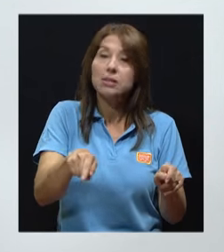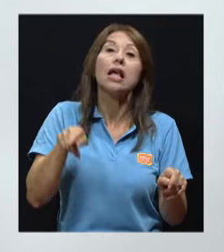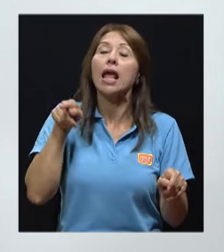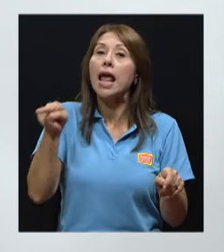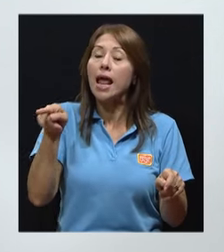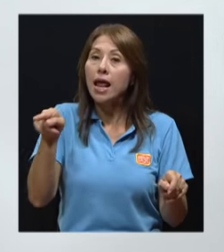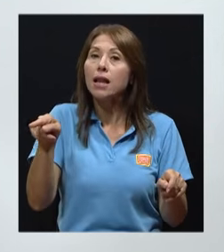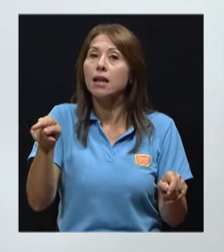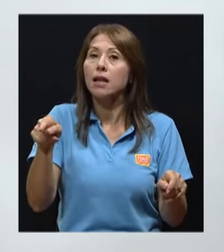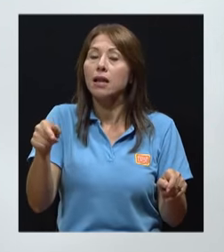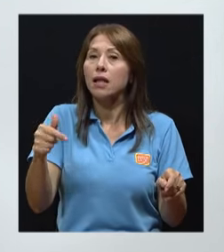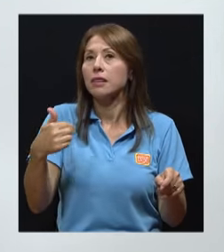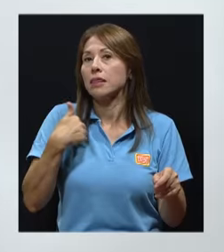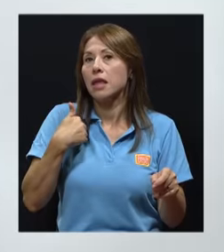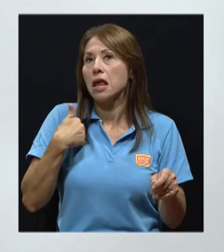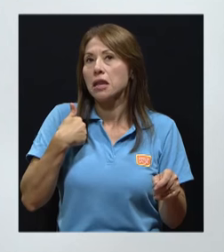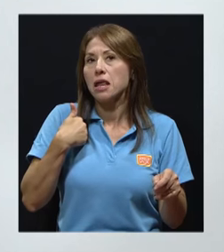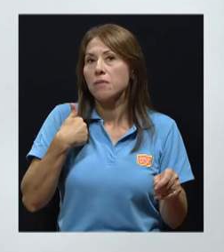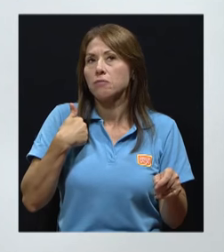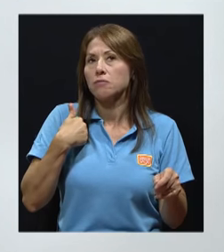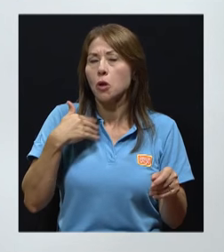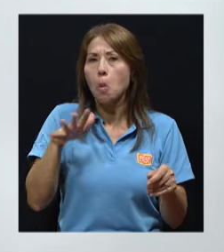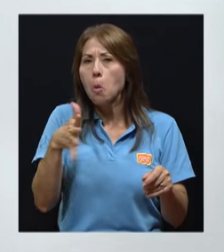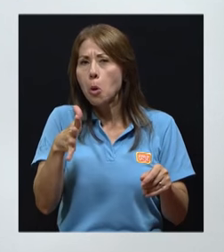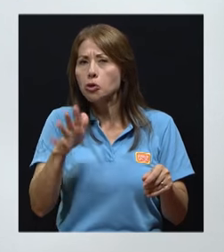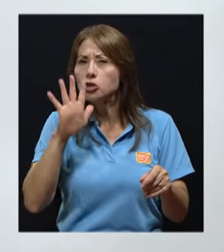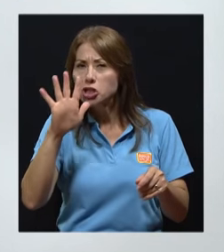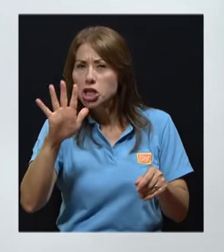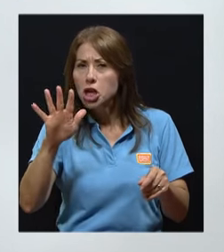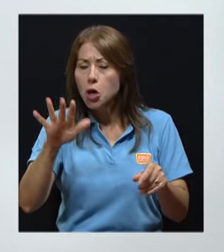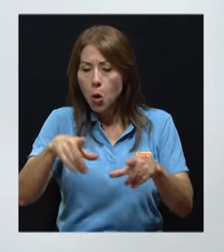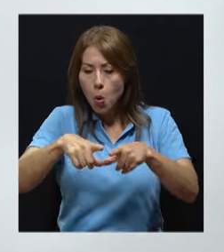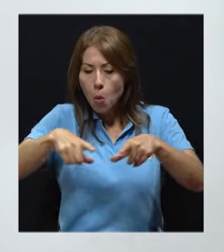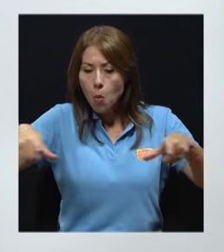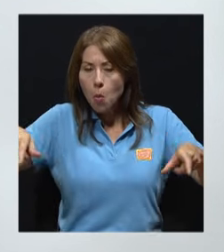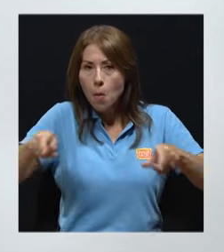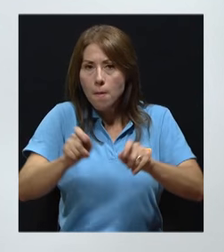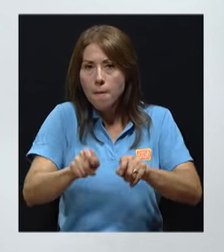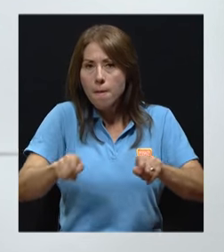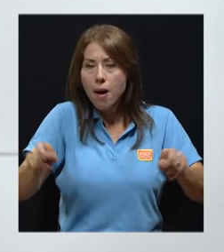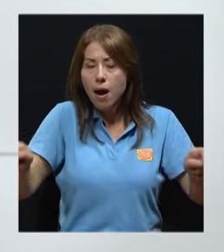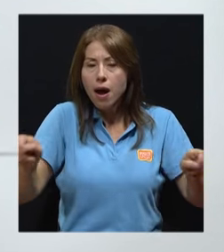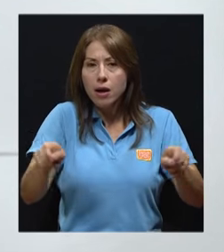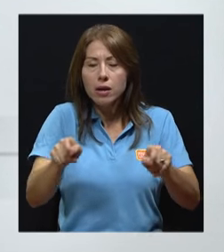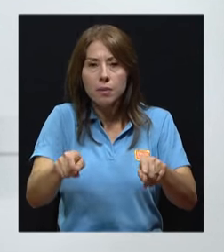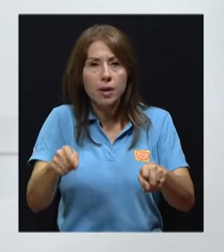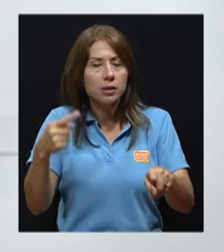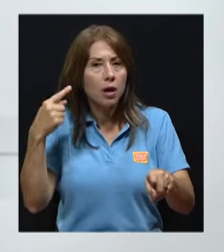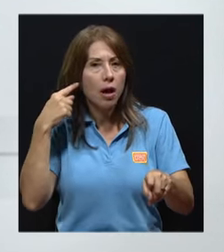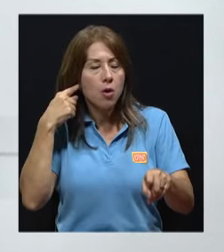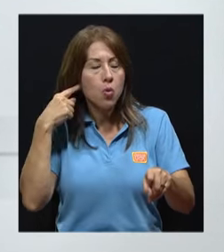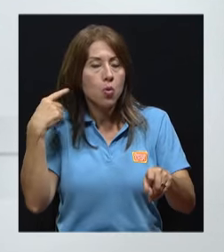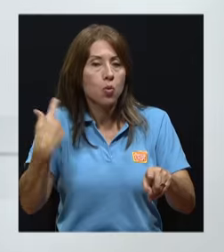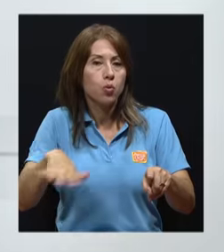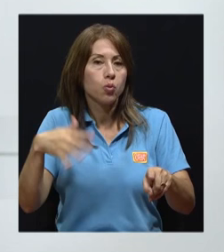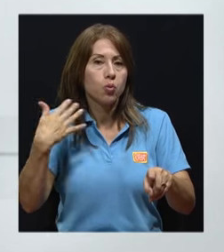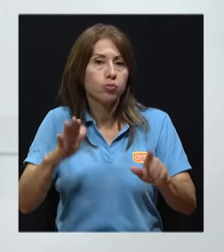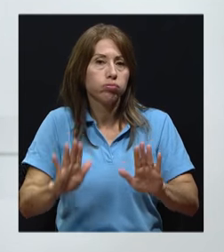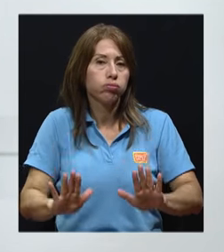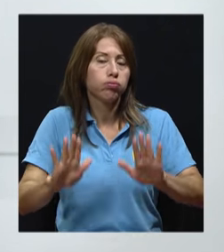unos instrumentos por lo menos los últimos cinco que ha sacado son de una sonoridad